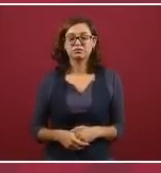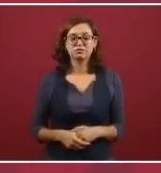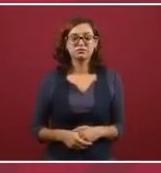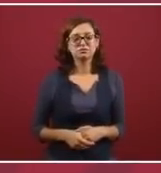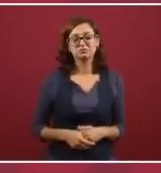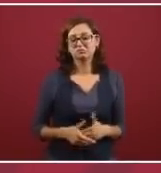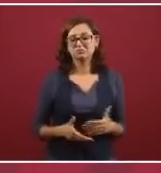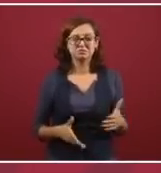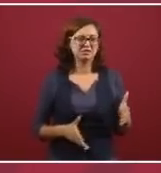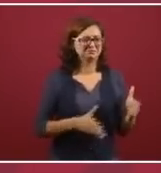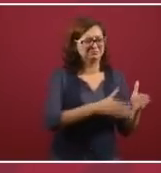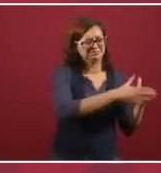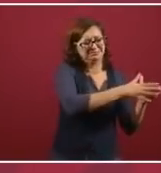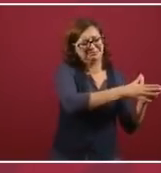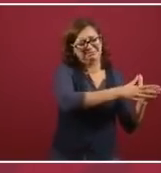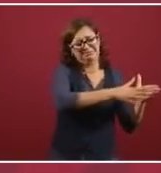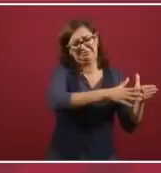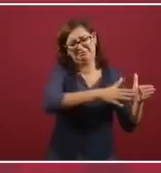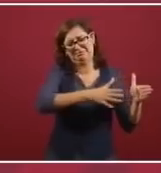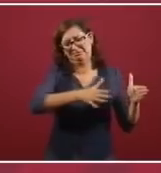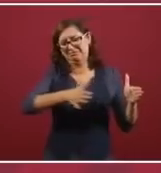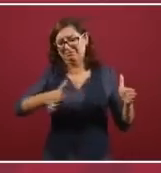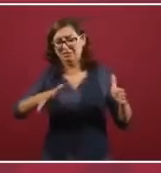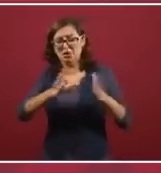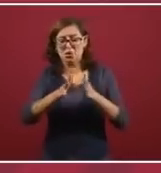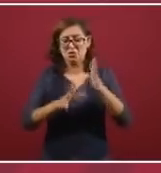siglo y medio en la Constitución,